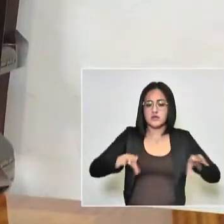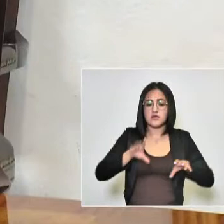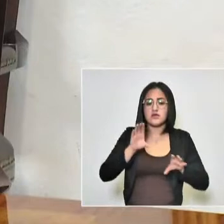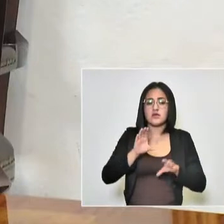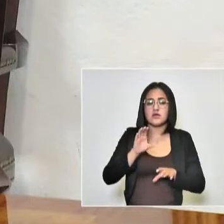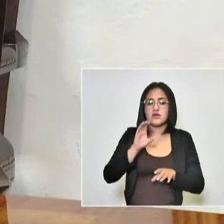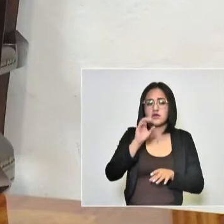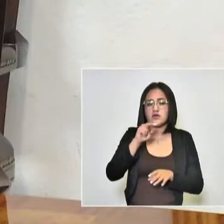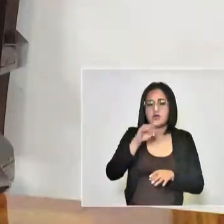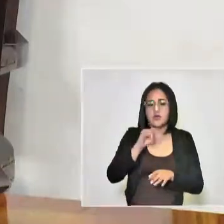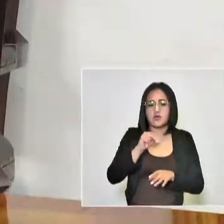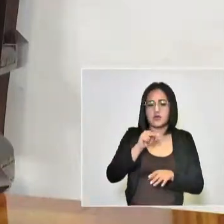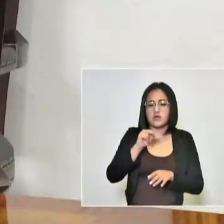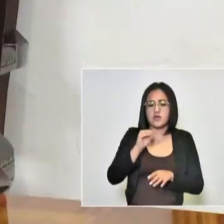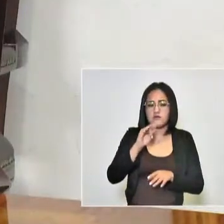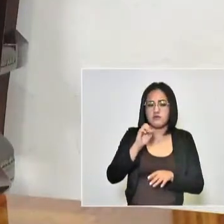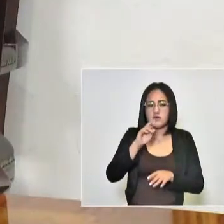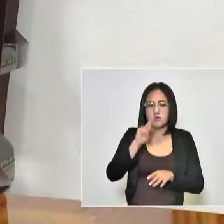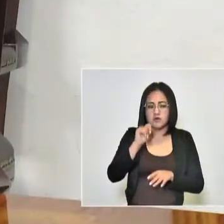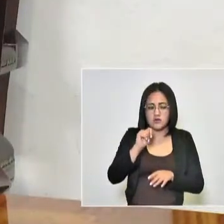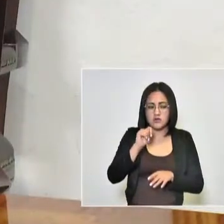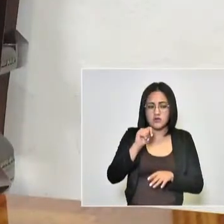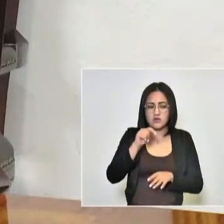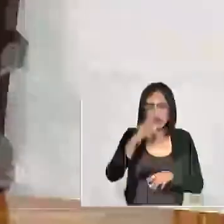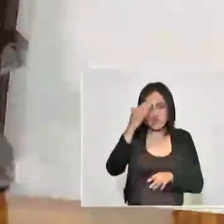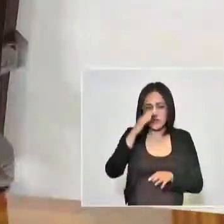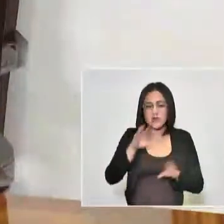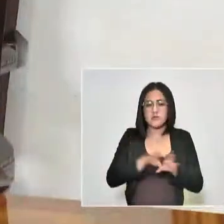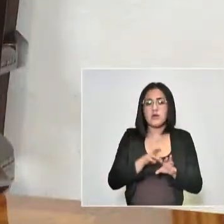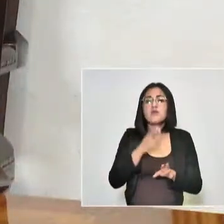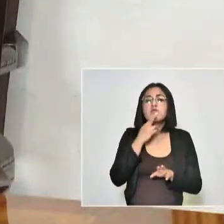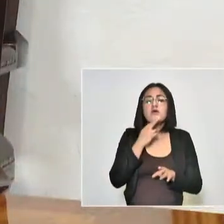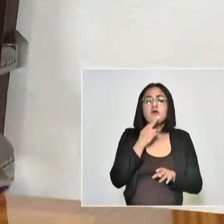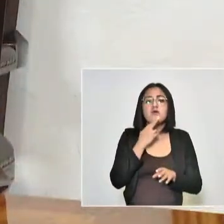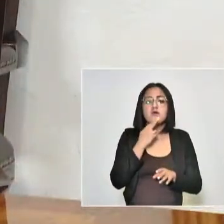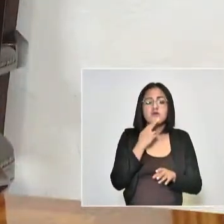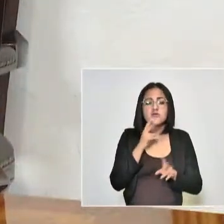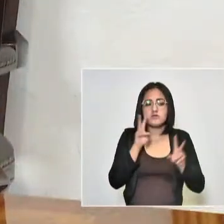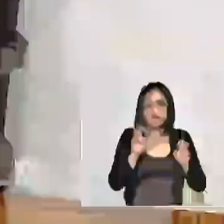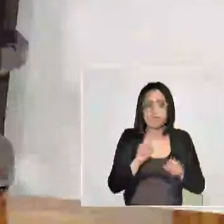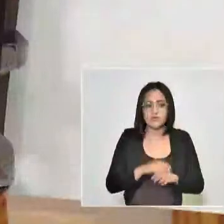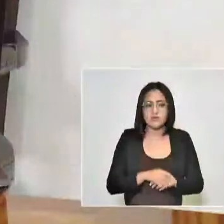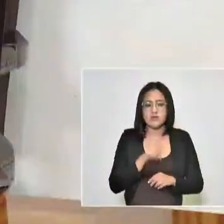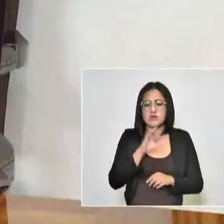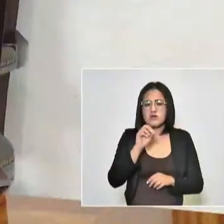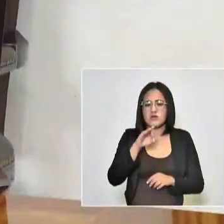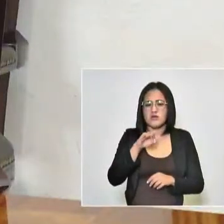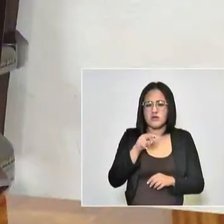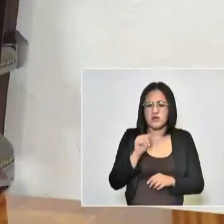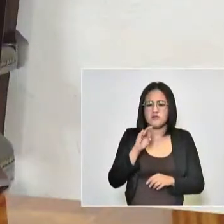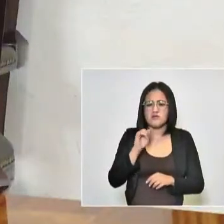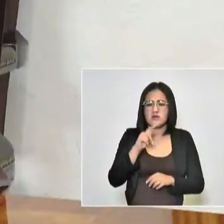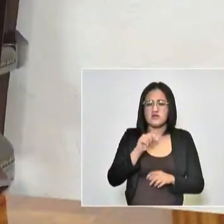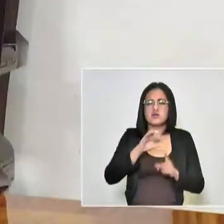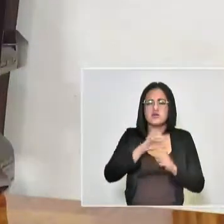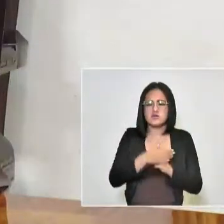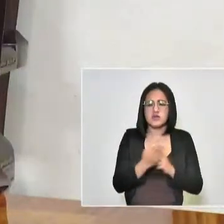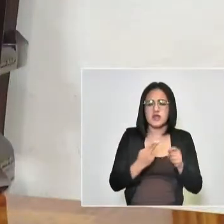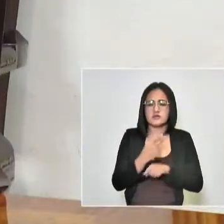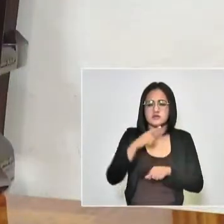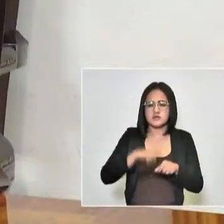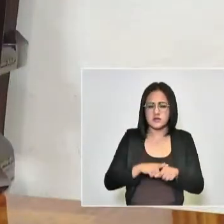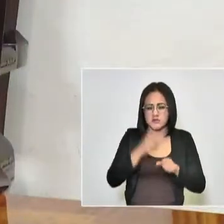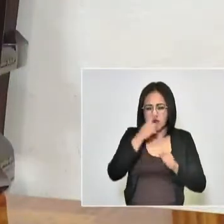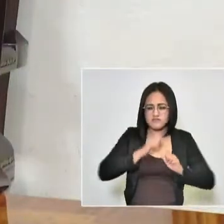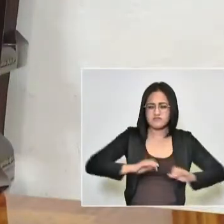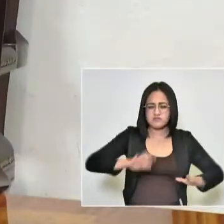la CONAFOR, que se les conoce como los rojos. ¿Qué es CONAFOR? La CONAFOR es la Comisión Nacional Forestal,